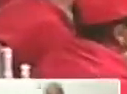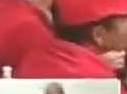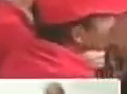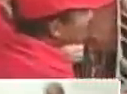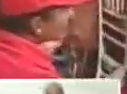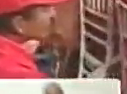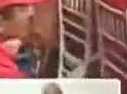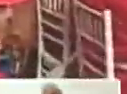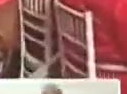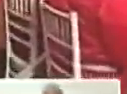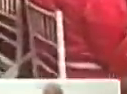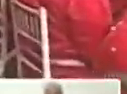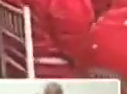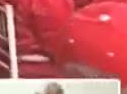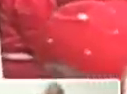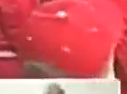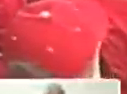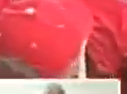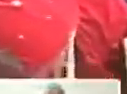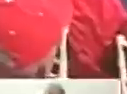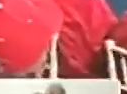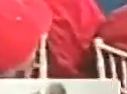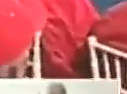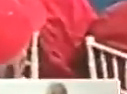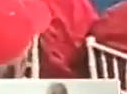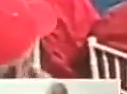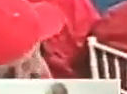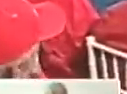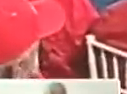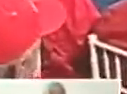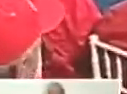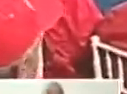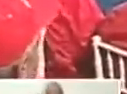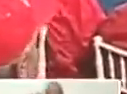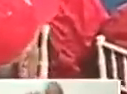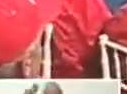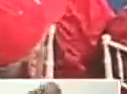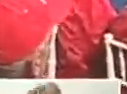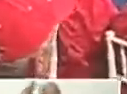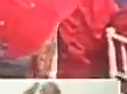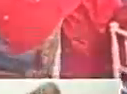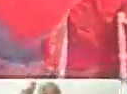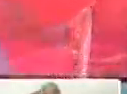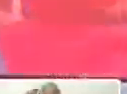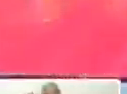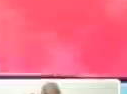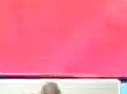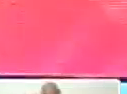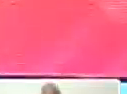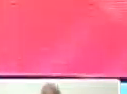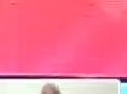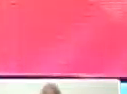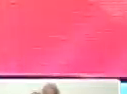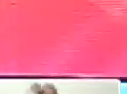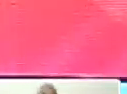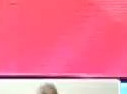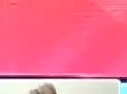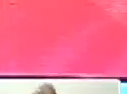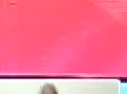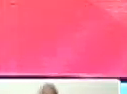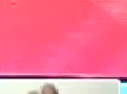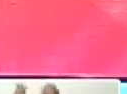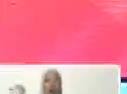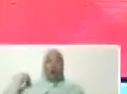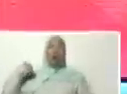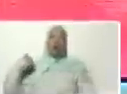conmemorar. ¿Qué significa conmemorar? La memoria, recordar, traer al presente,